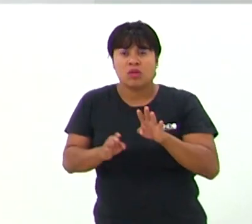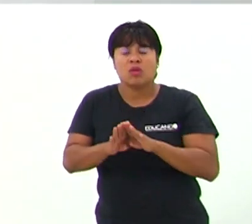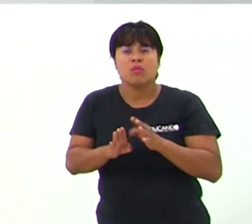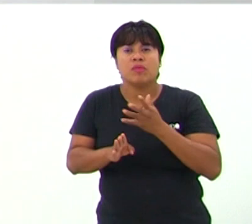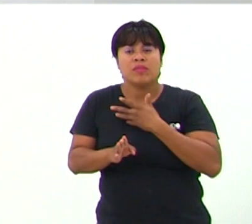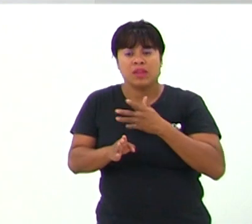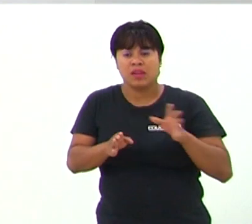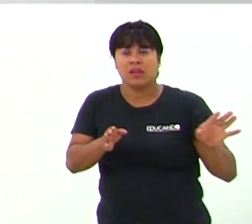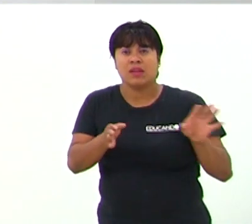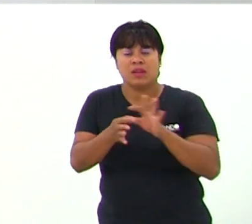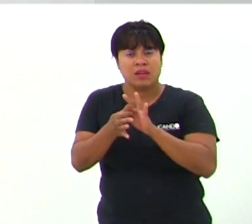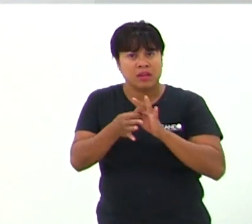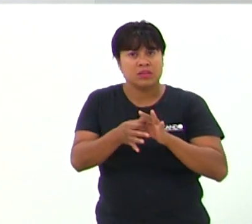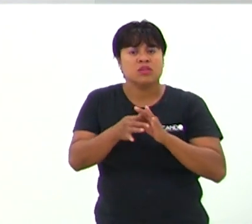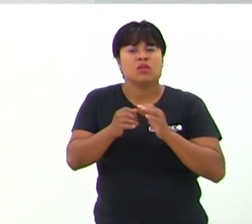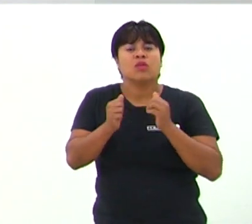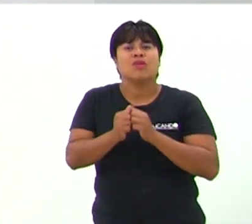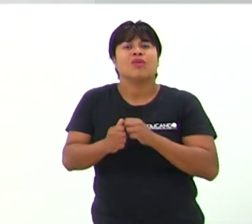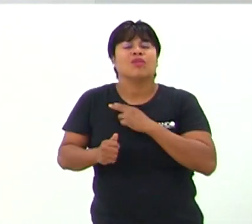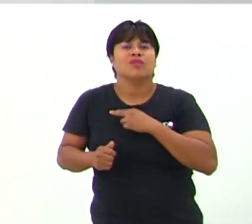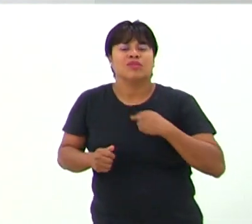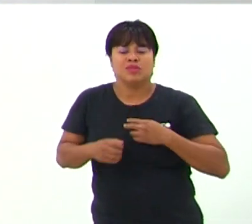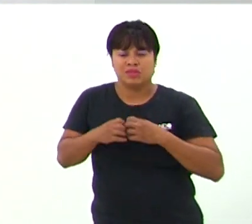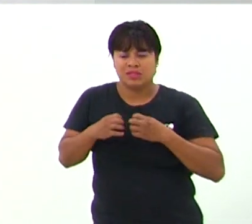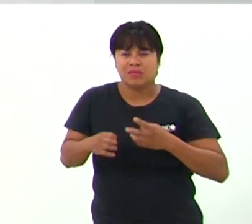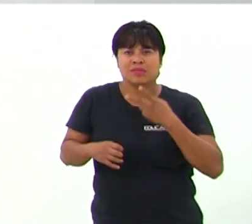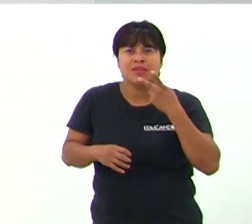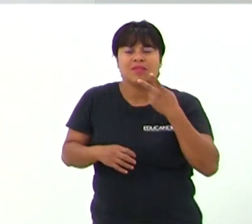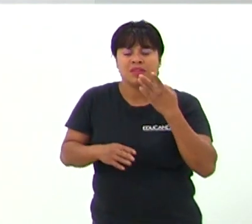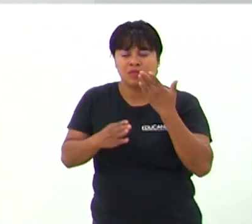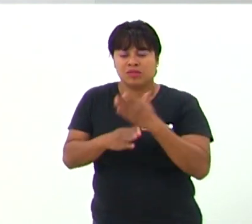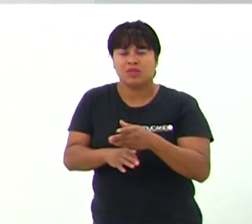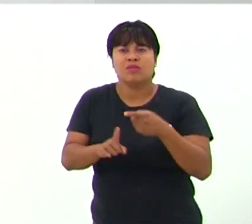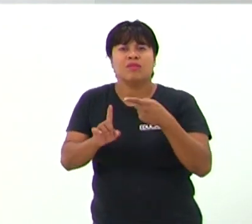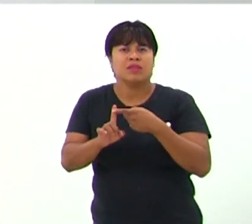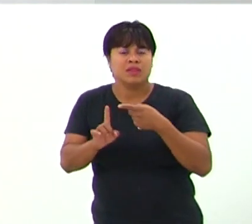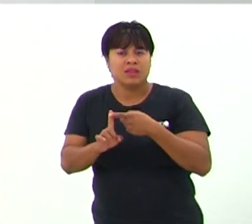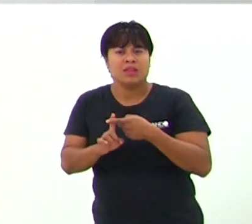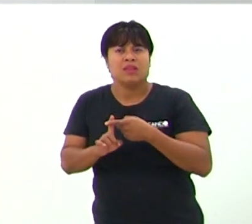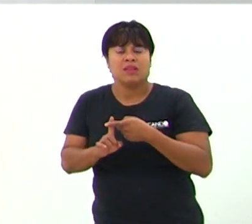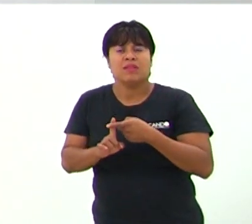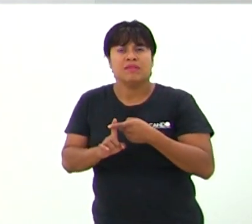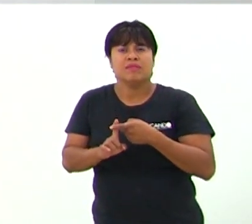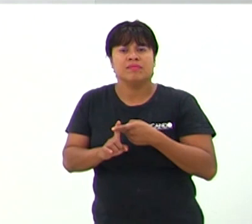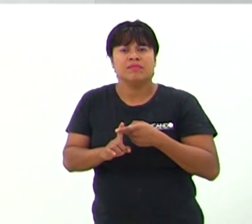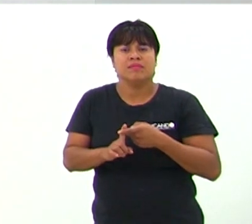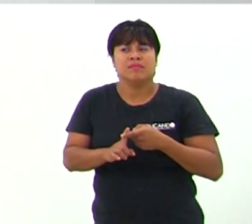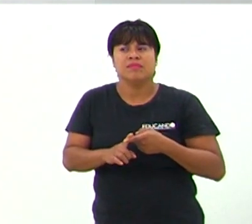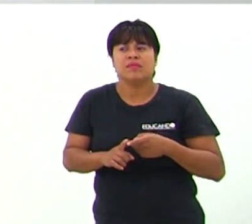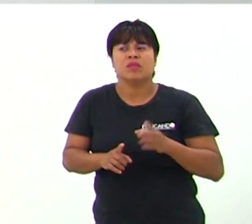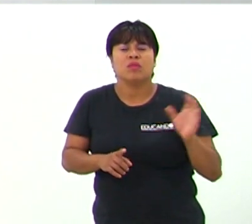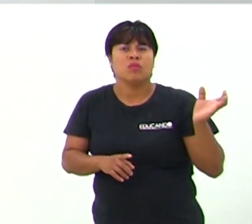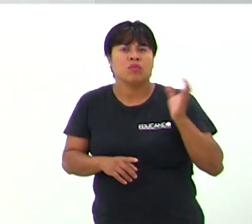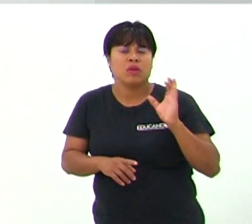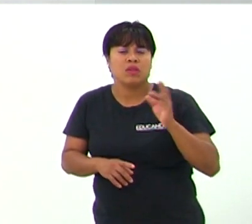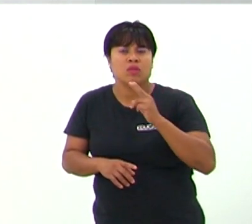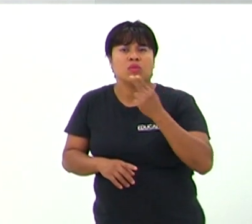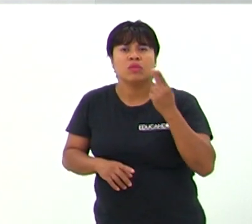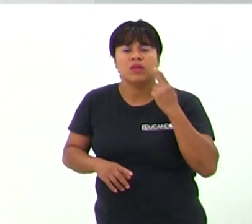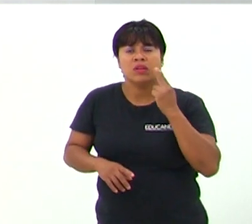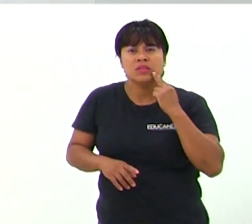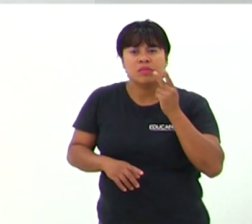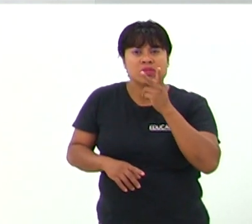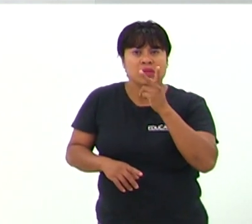tiene relación con lo que estamos hablando, referencia a cuando utilizamos